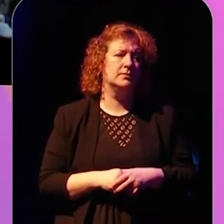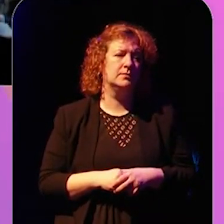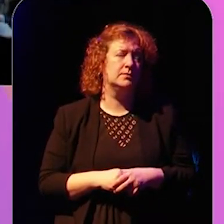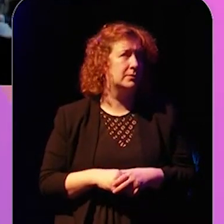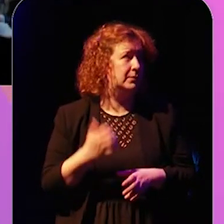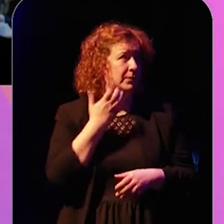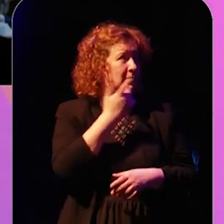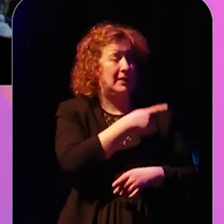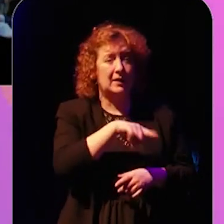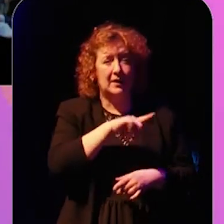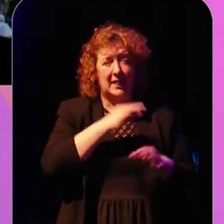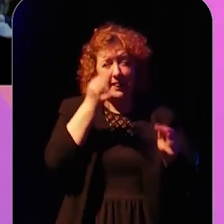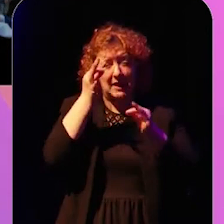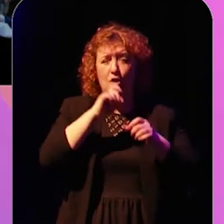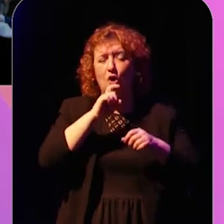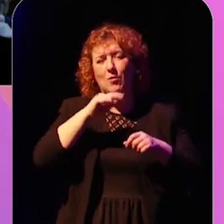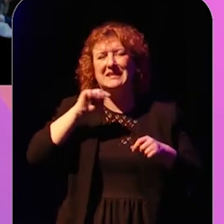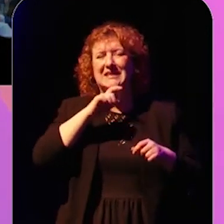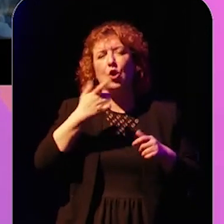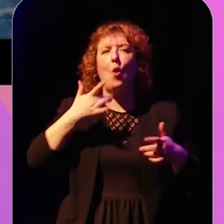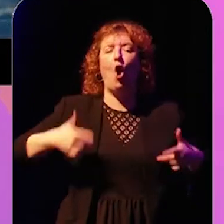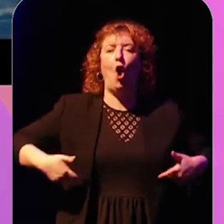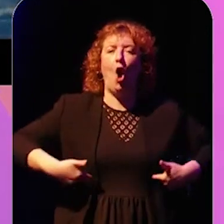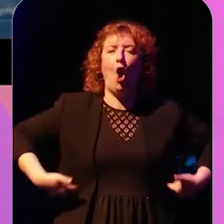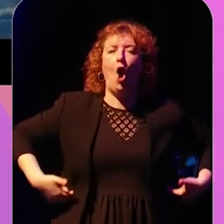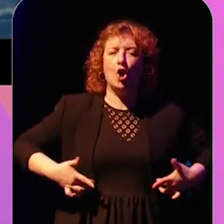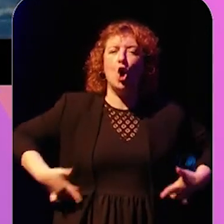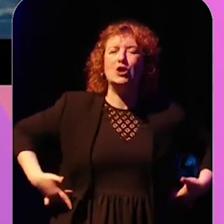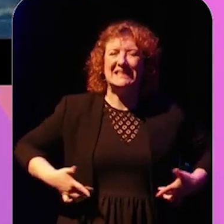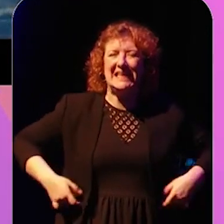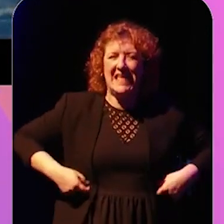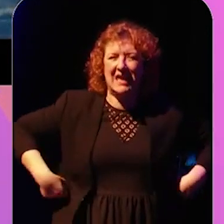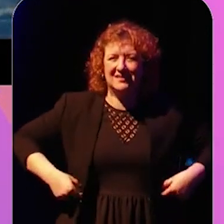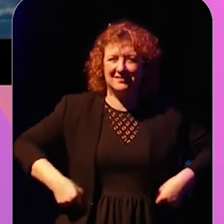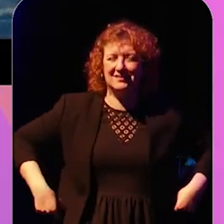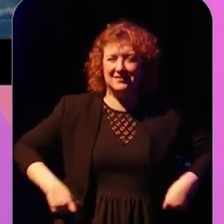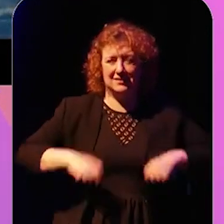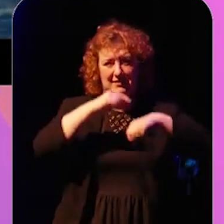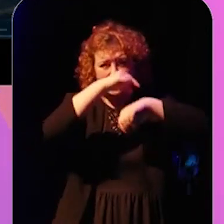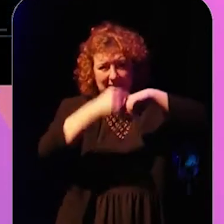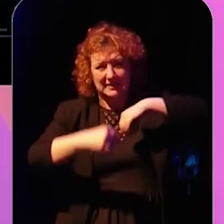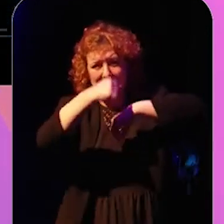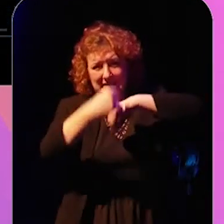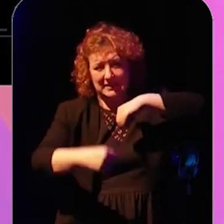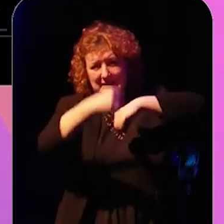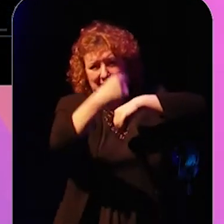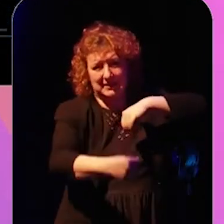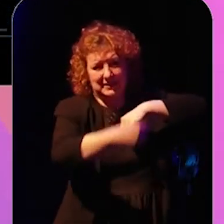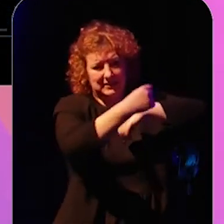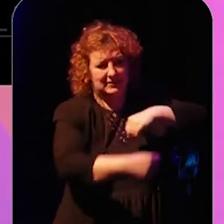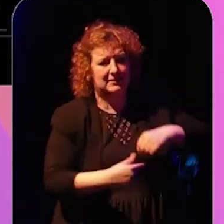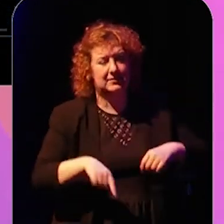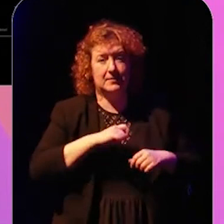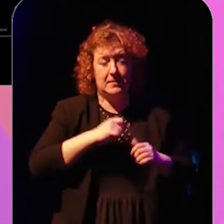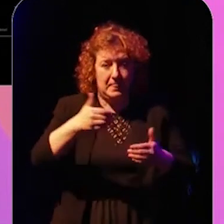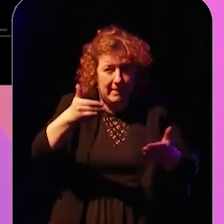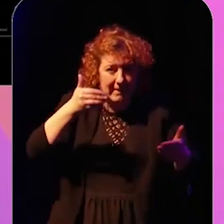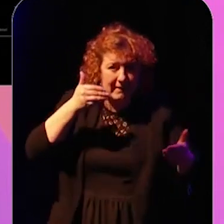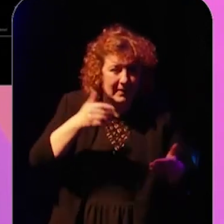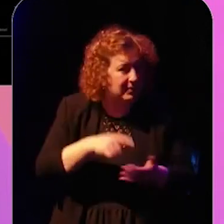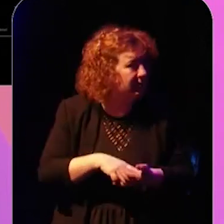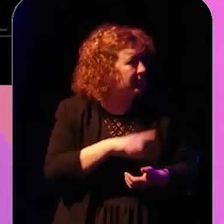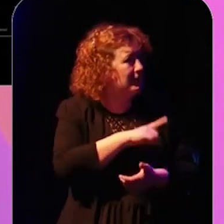Aquí vemos el detalle de cómo son estas costillas, con distintas formas, distintos tamaños. Y ahora no os asustéis, un pequeño plano